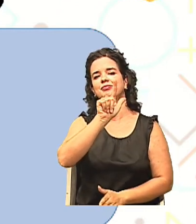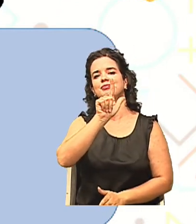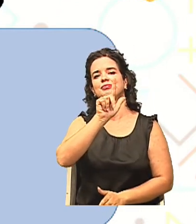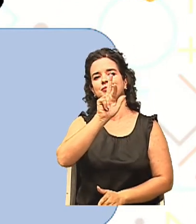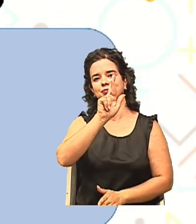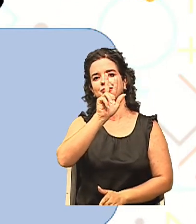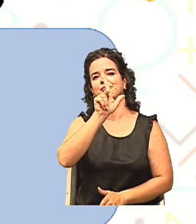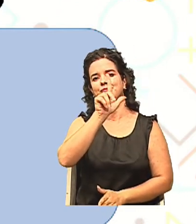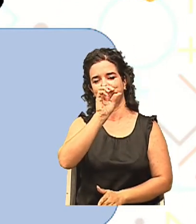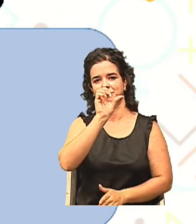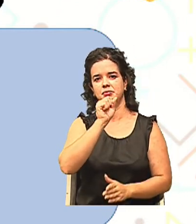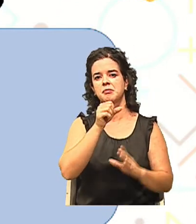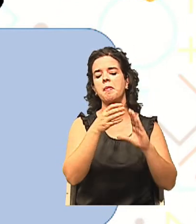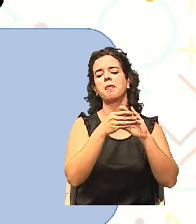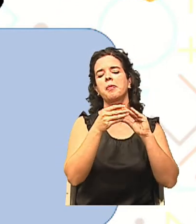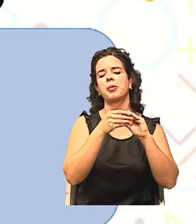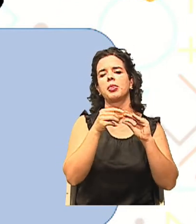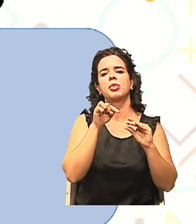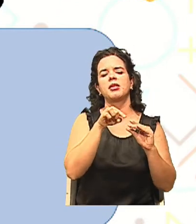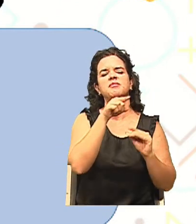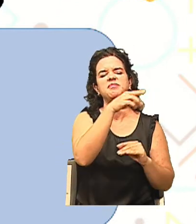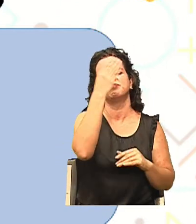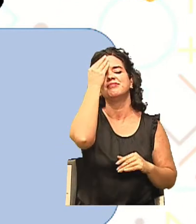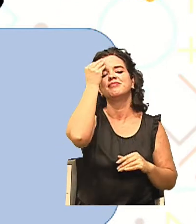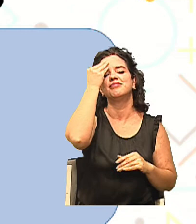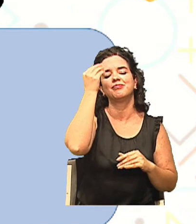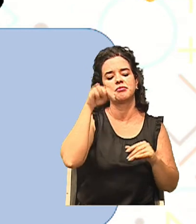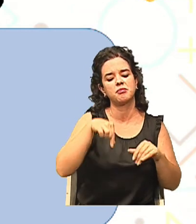sobre su experiencia en la clase del día de hoy.